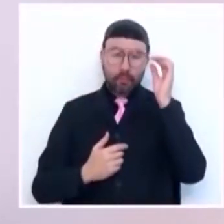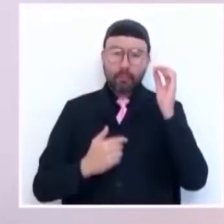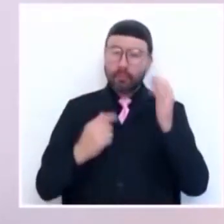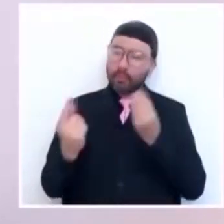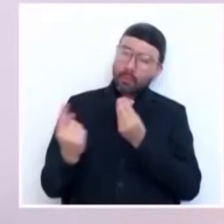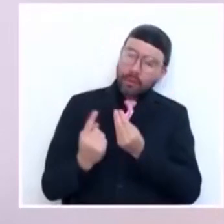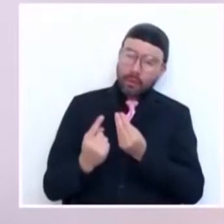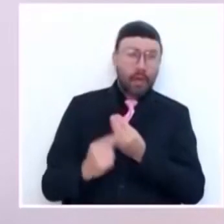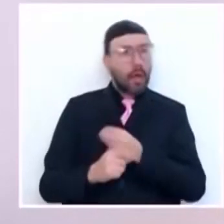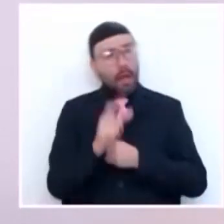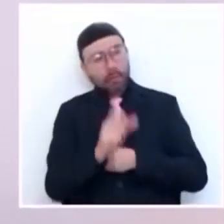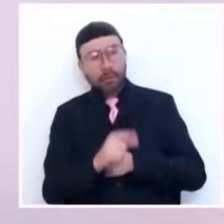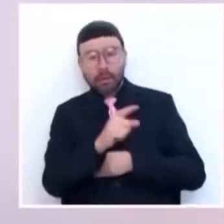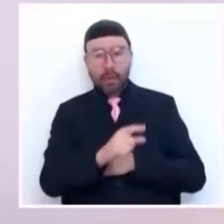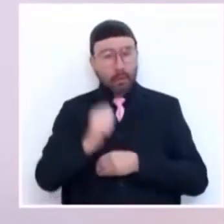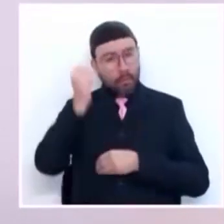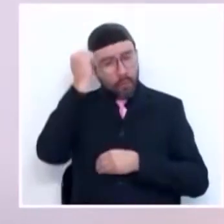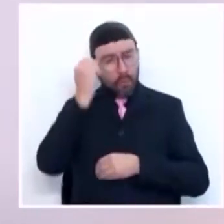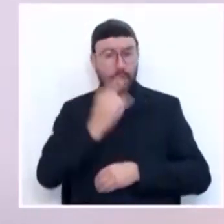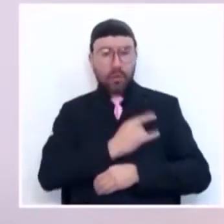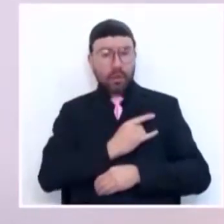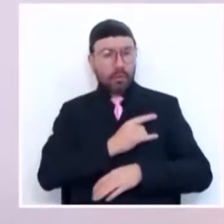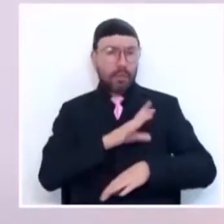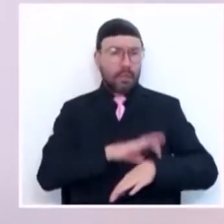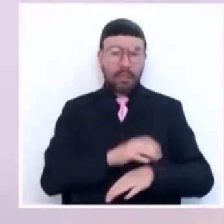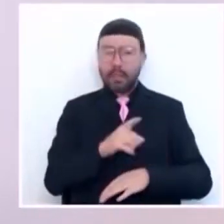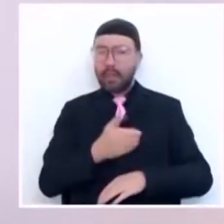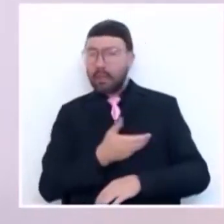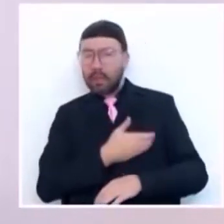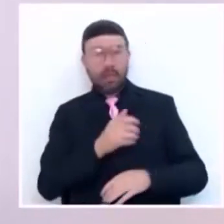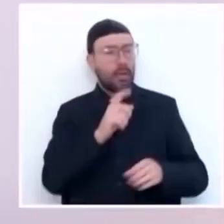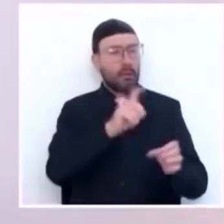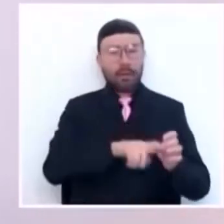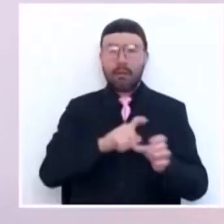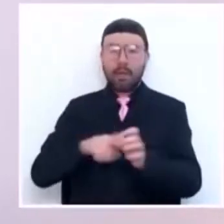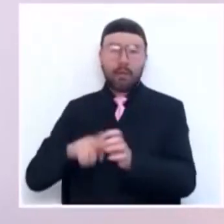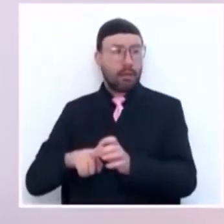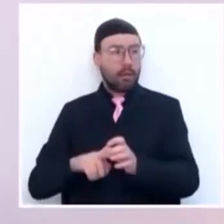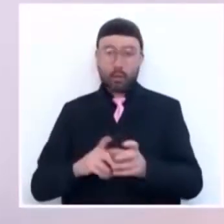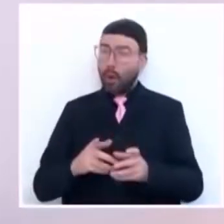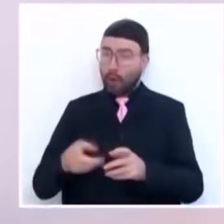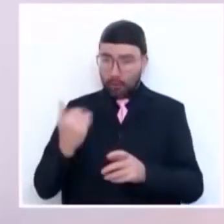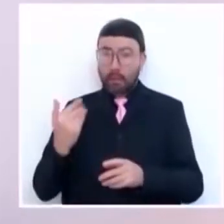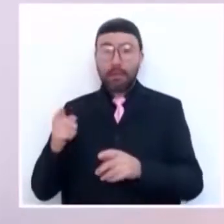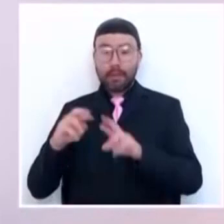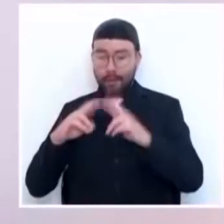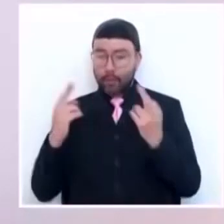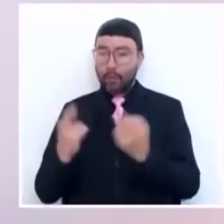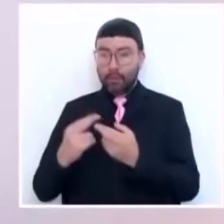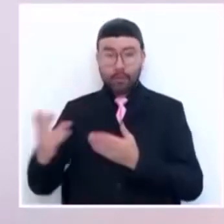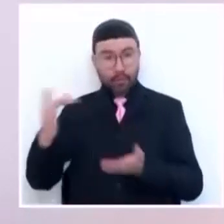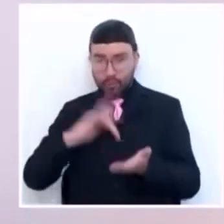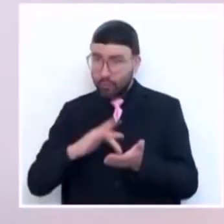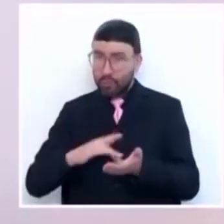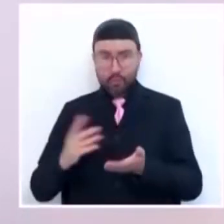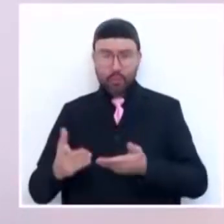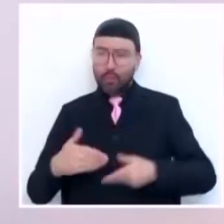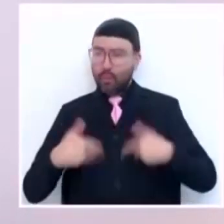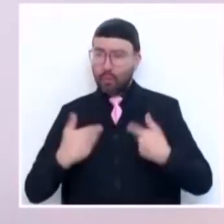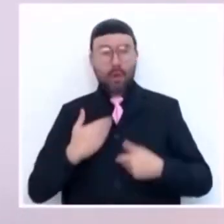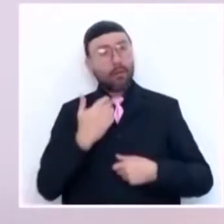está la decana de la Facultad de Medicina con la mamá en consulta y demás. Yo mismo reuní a todos los médicos, porque me daba alegría que vayan